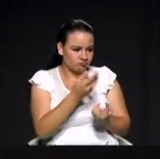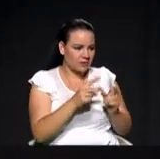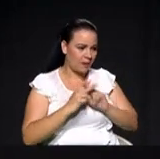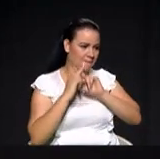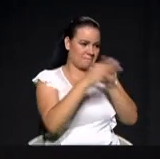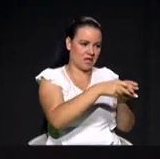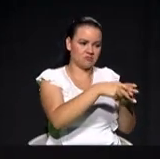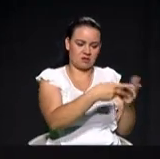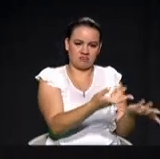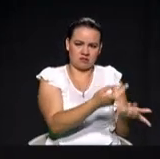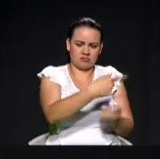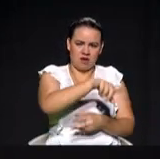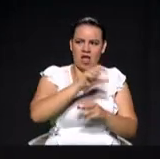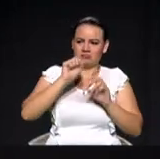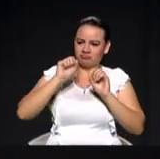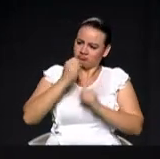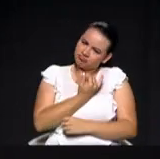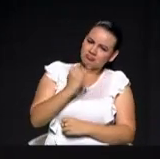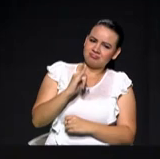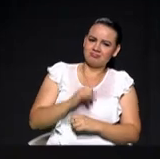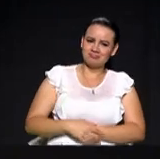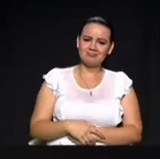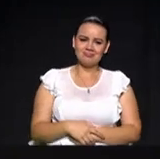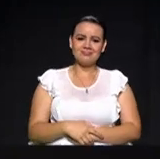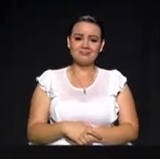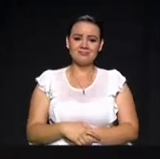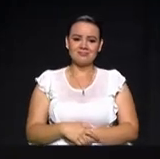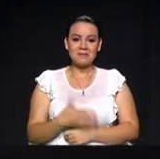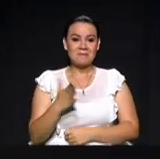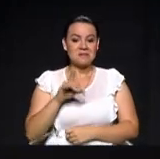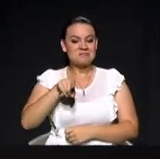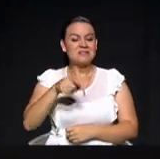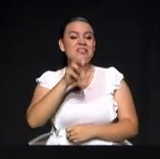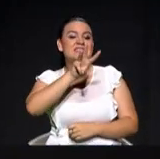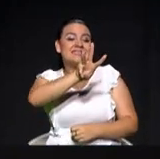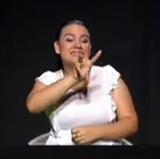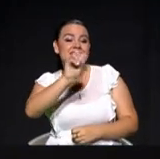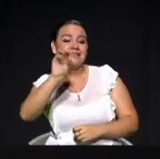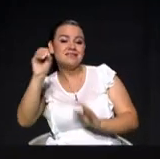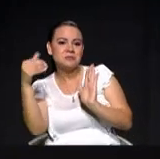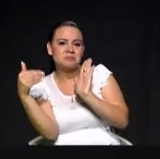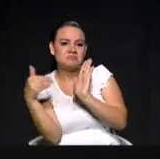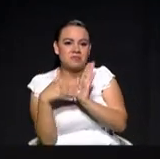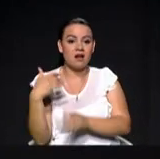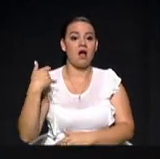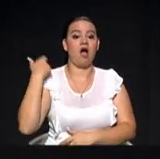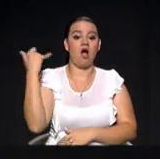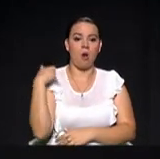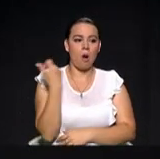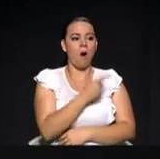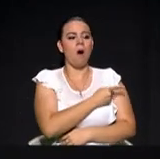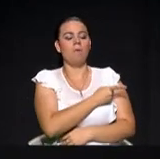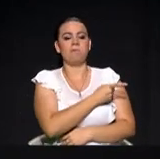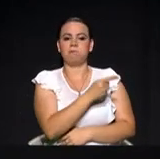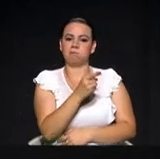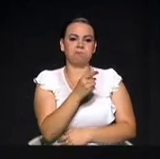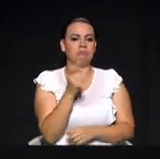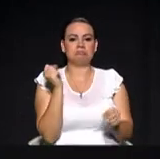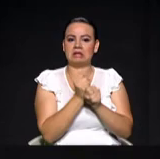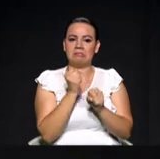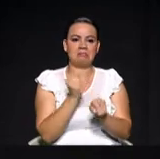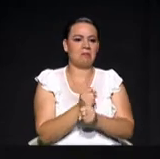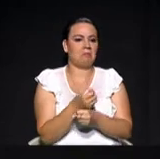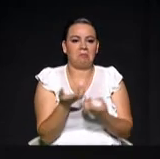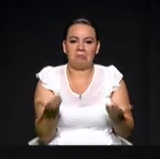empleo y hoy en medellín tenemos casi 300.000 jóvenes que han denominado ni ni que ni trabajan ni estudian